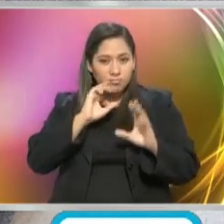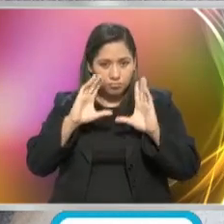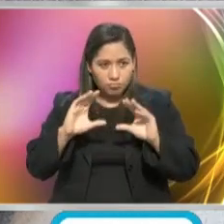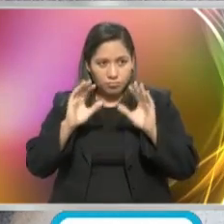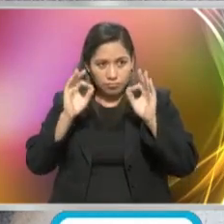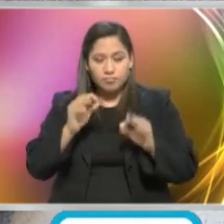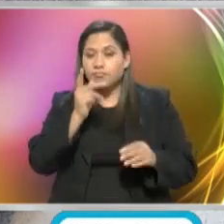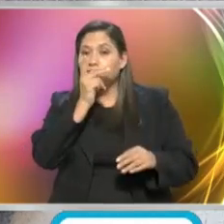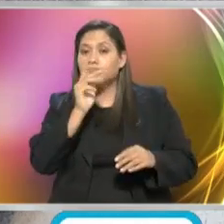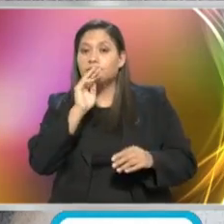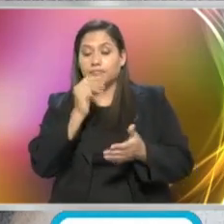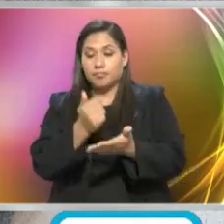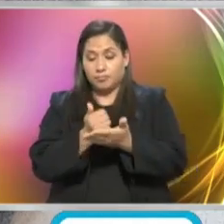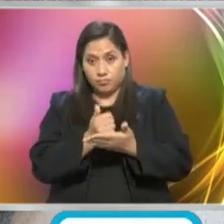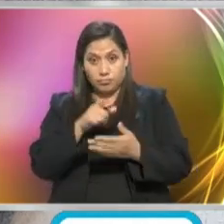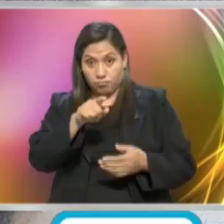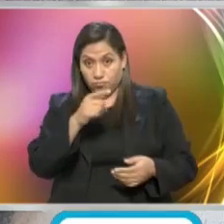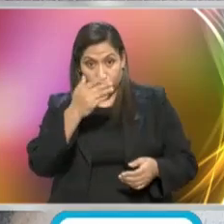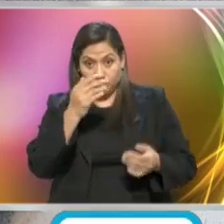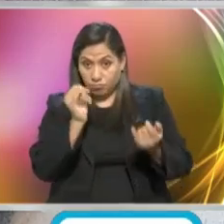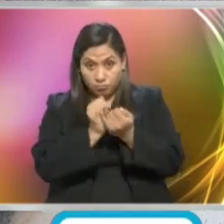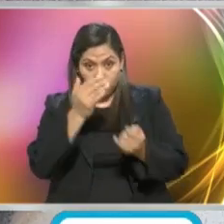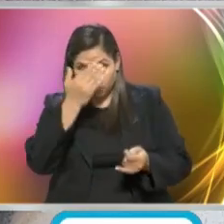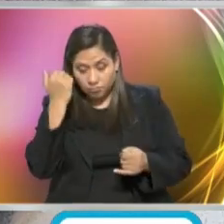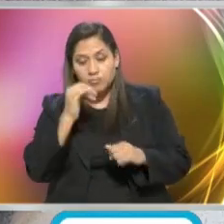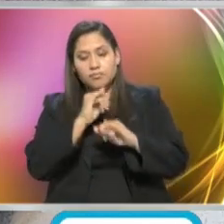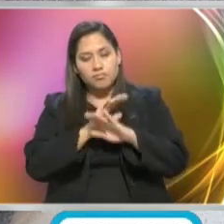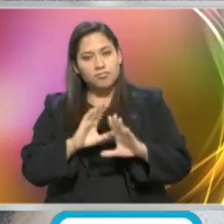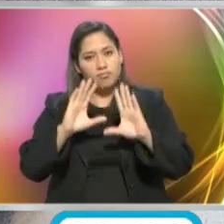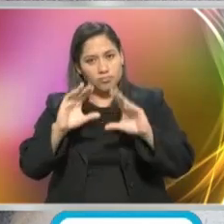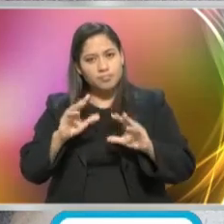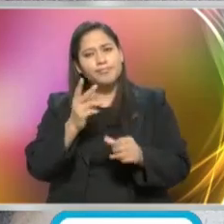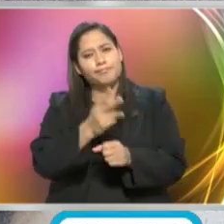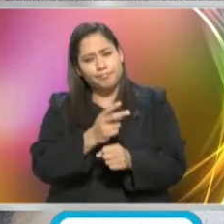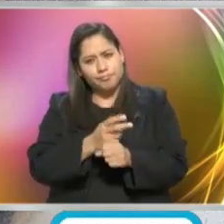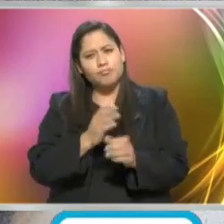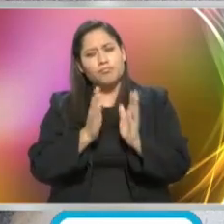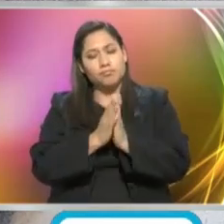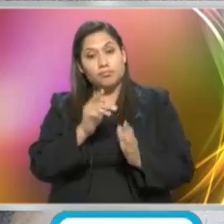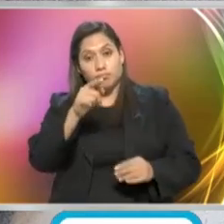como papá o mamá que tampoco sabes Así a es. dar esta información. Yo Así los es. invito a que